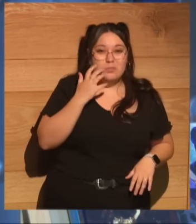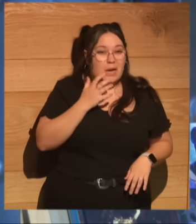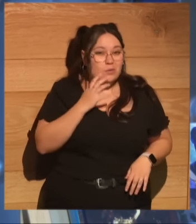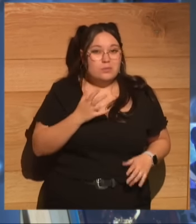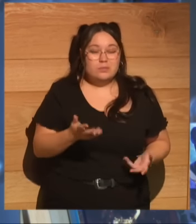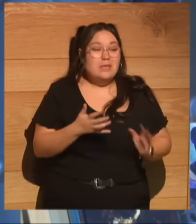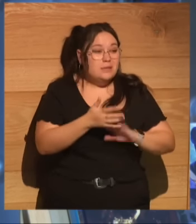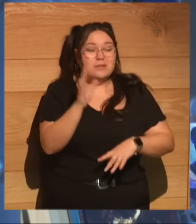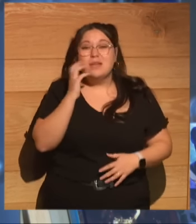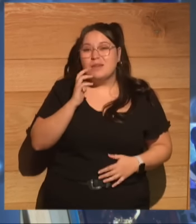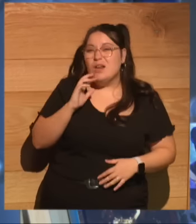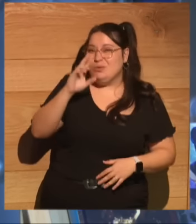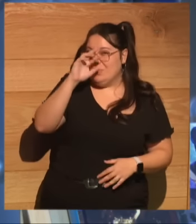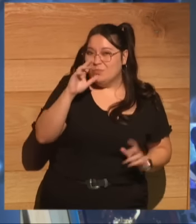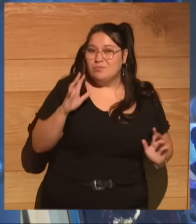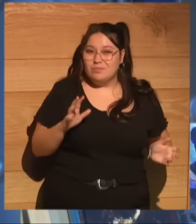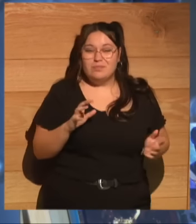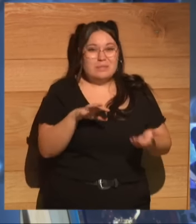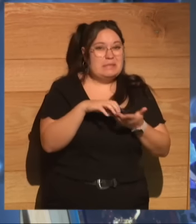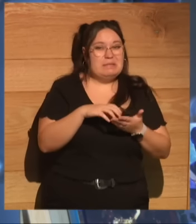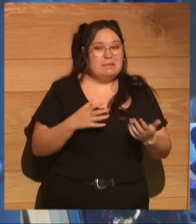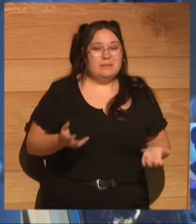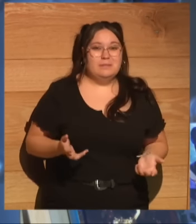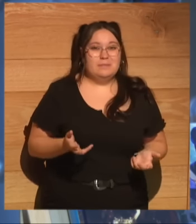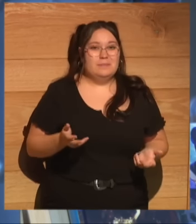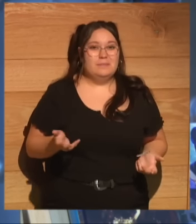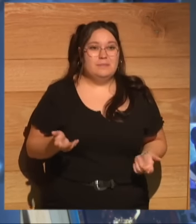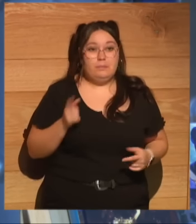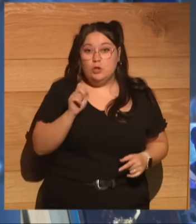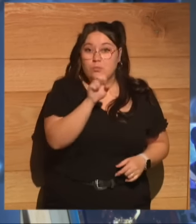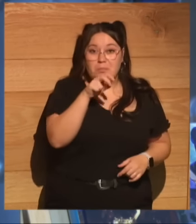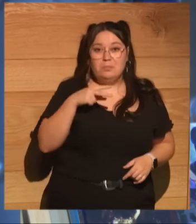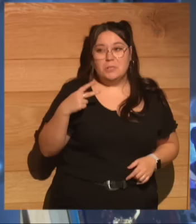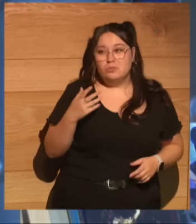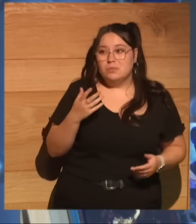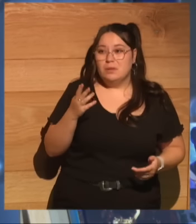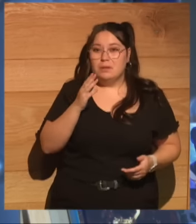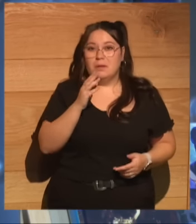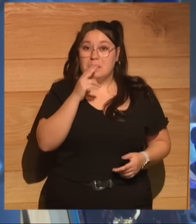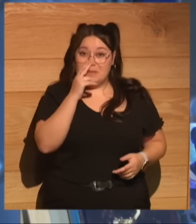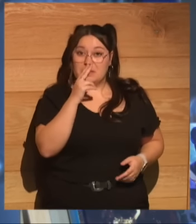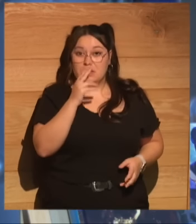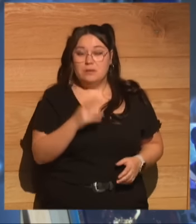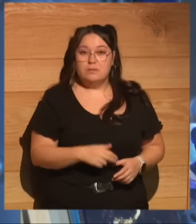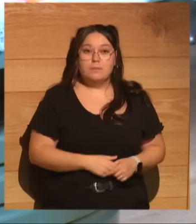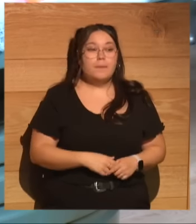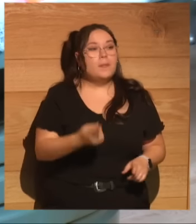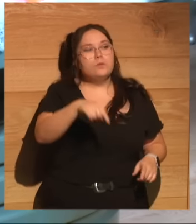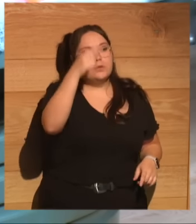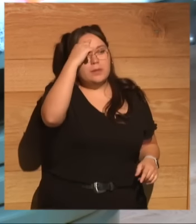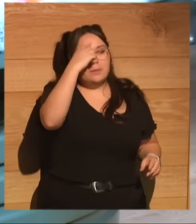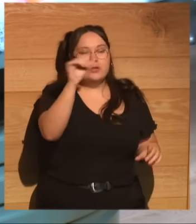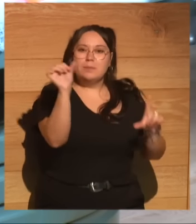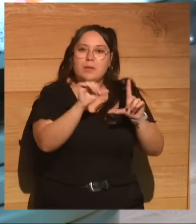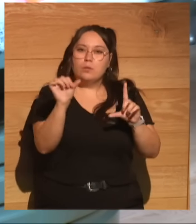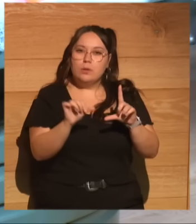dejar a su lado a mi hijo, detenerlo. En fin, pero eso me resulta muy interesante. ¿No echáis de menos en las